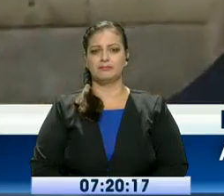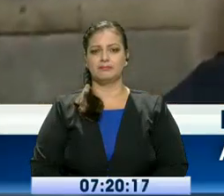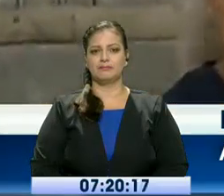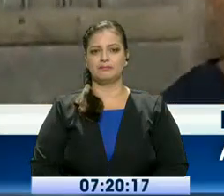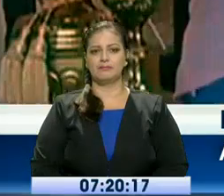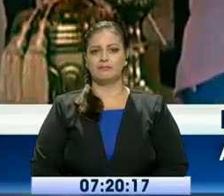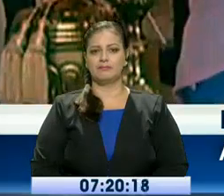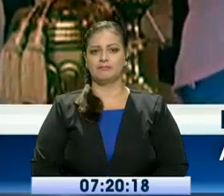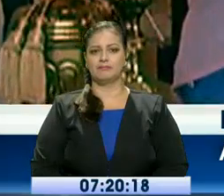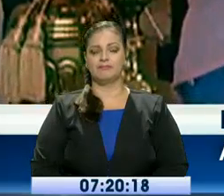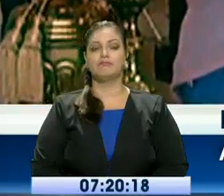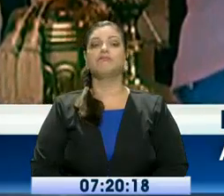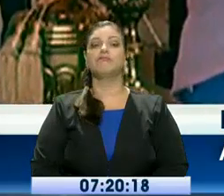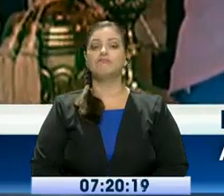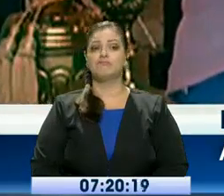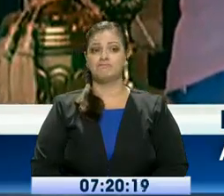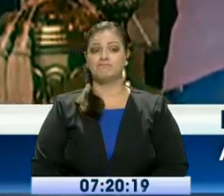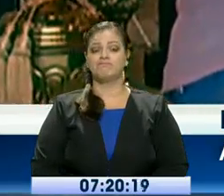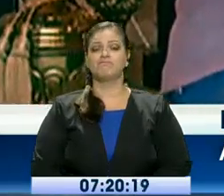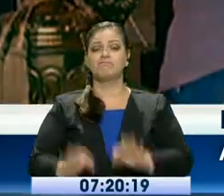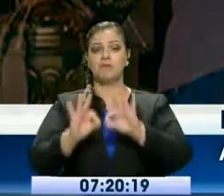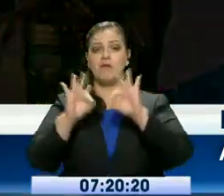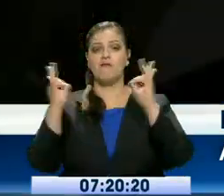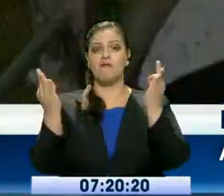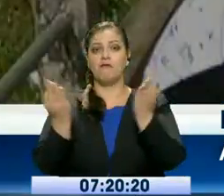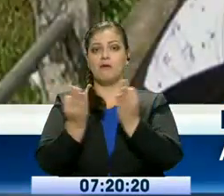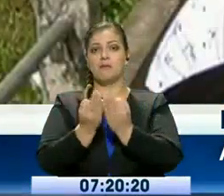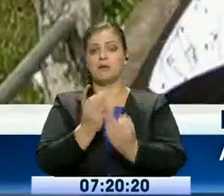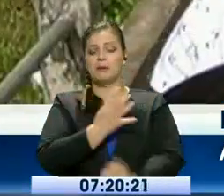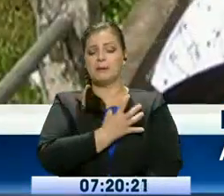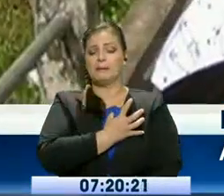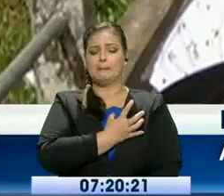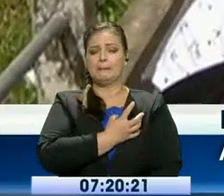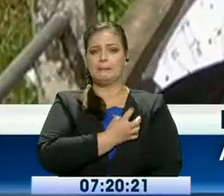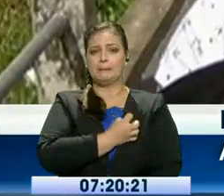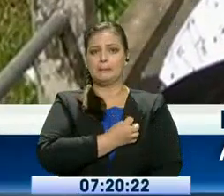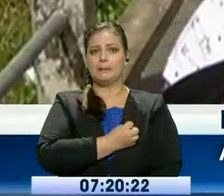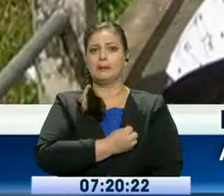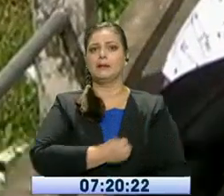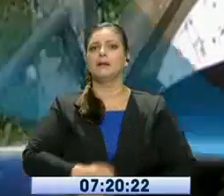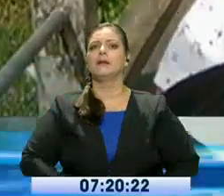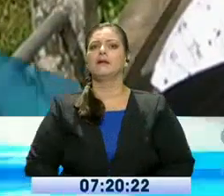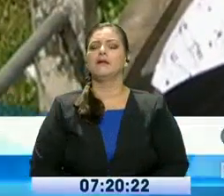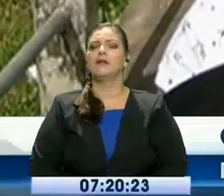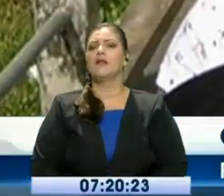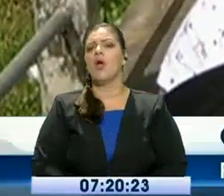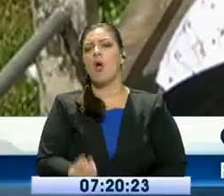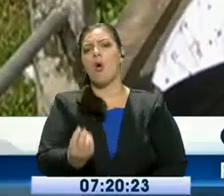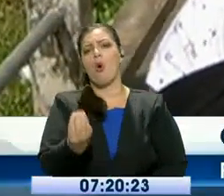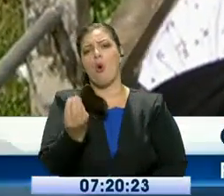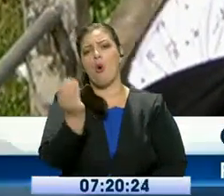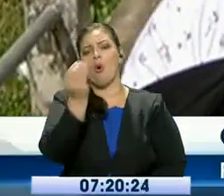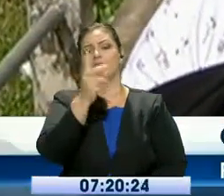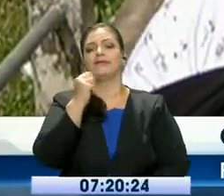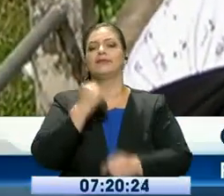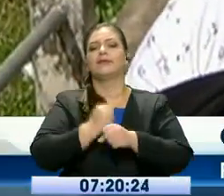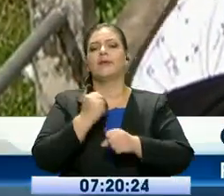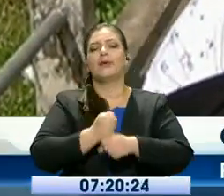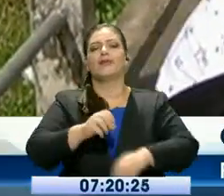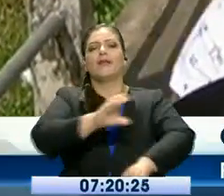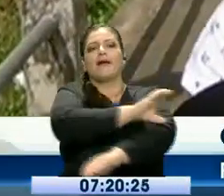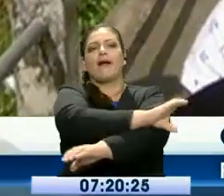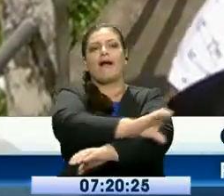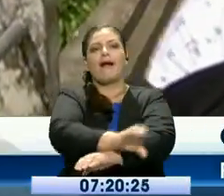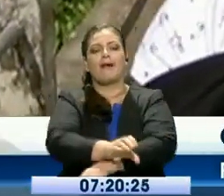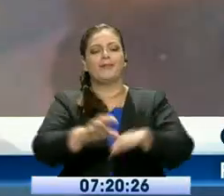Quedan los recuerdos de estos jóvenes trabajadores. El chico trabaja sembrando arroz, digamos, la agricultura por ahí. Él, cuando era de